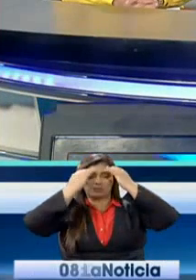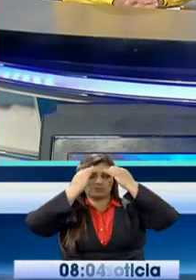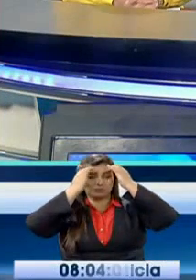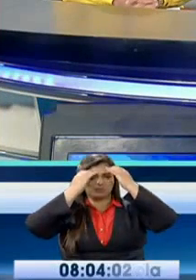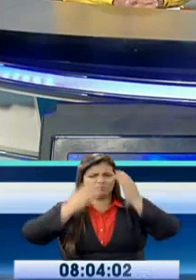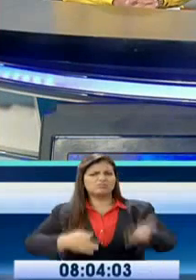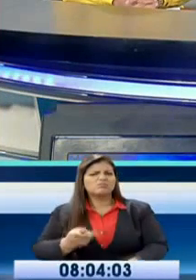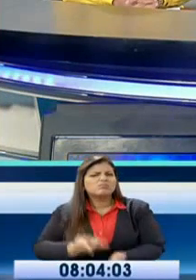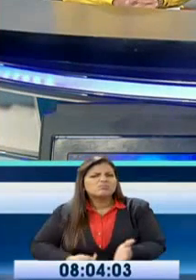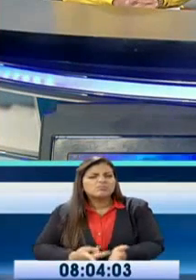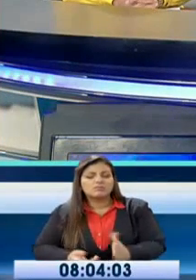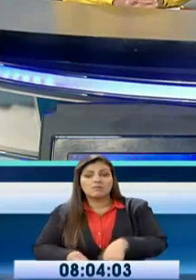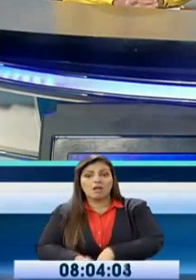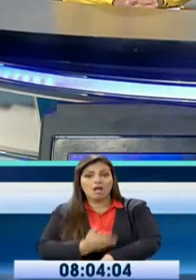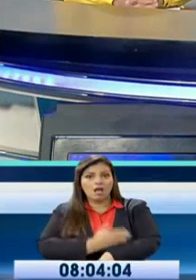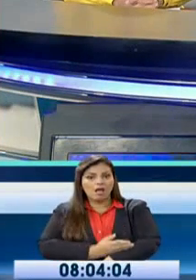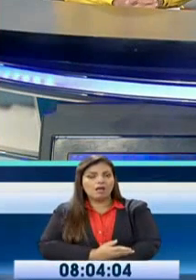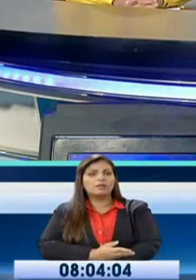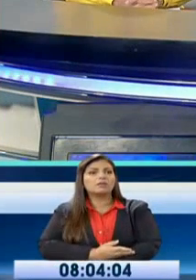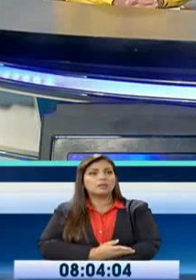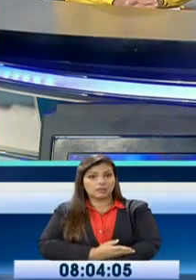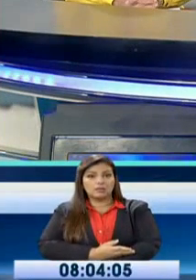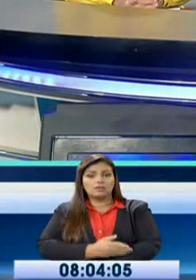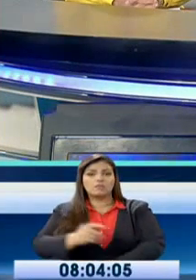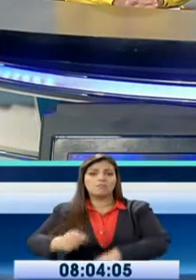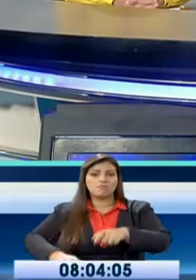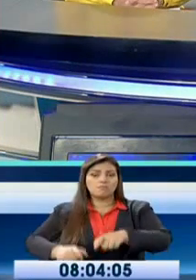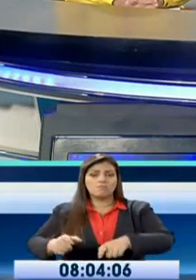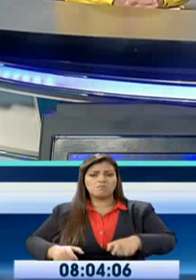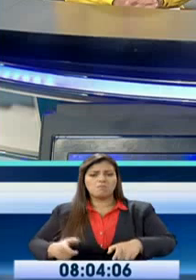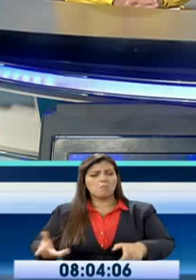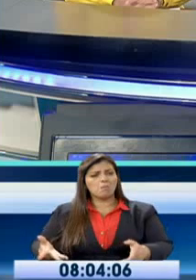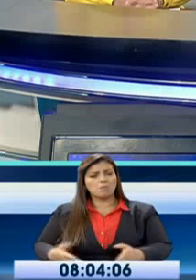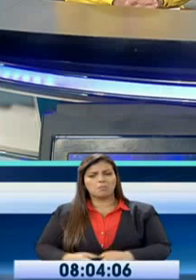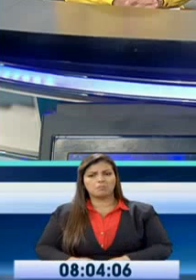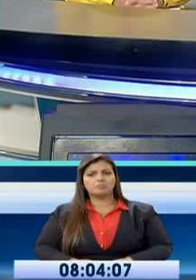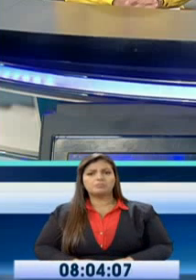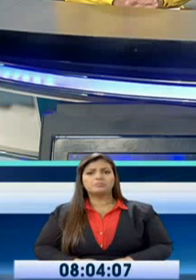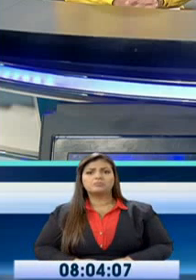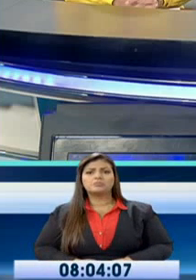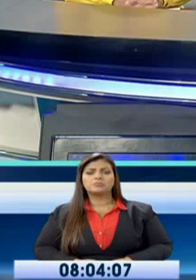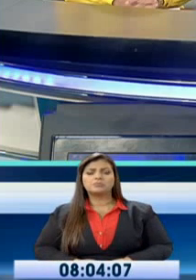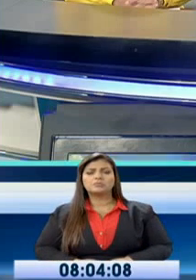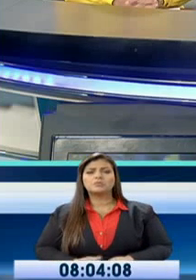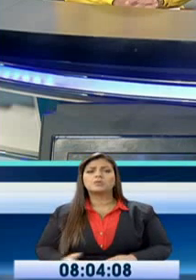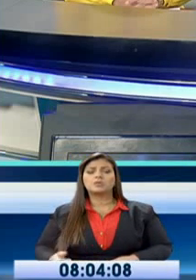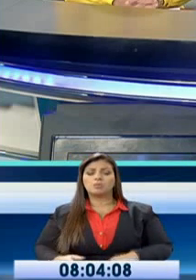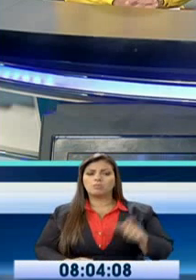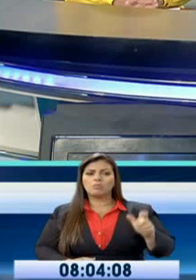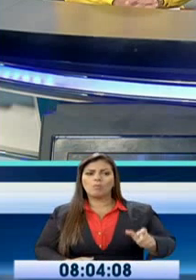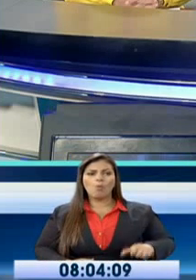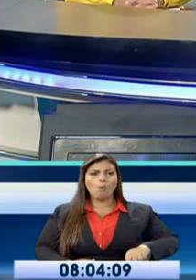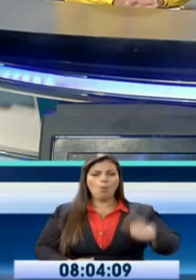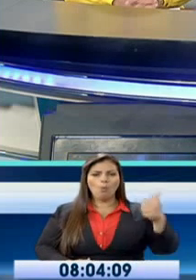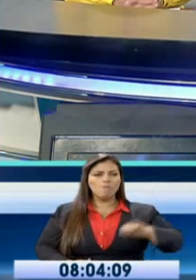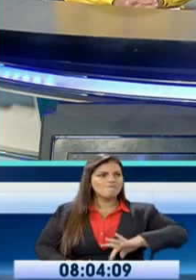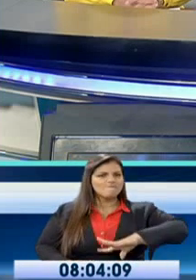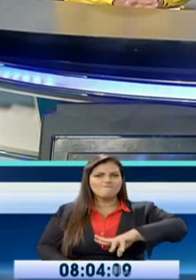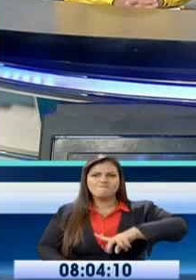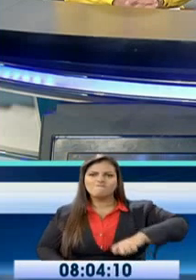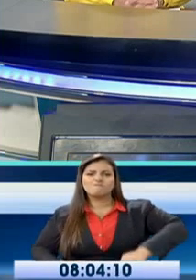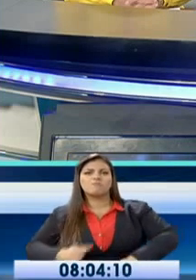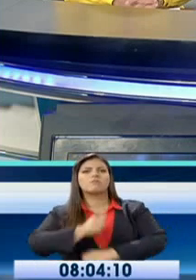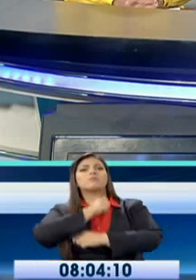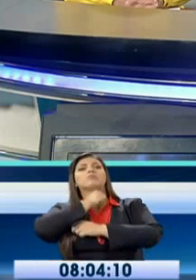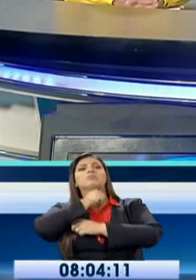atrás se produjo el asalto a personas de una vivienda en horas de la noche y pues sí, ahora aquí las personas están un